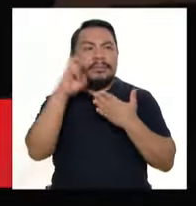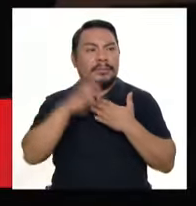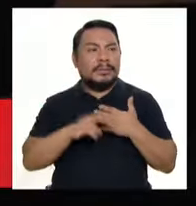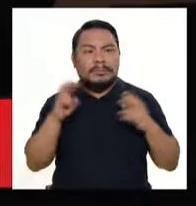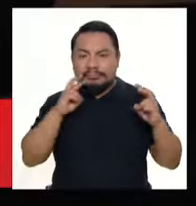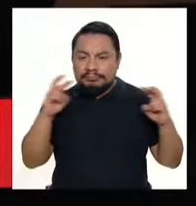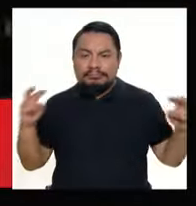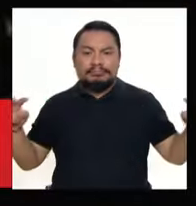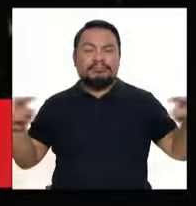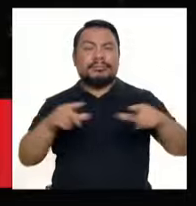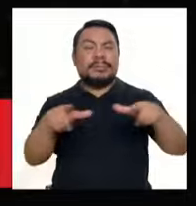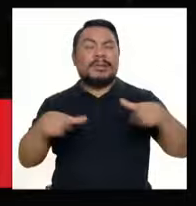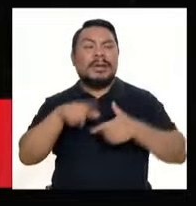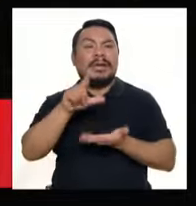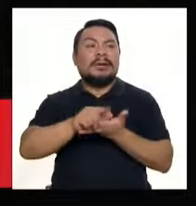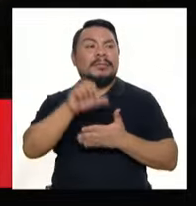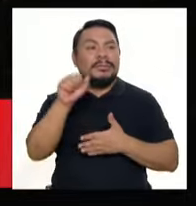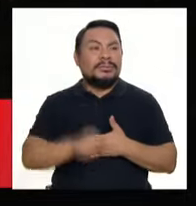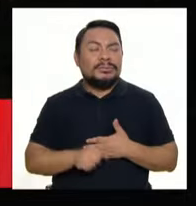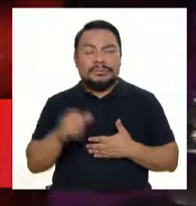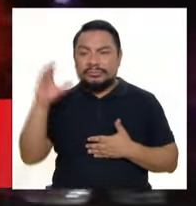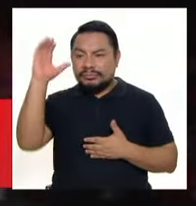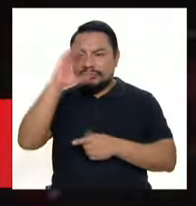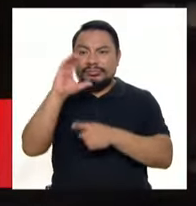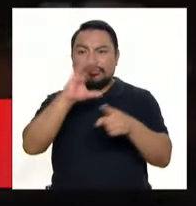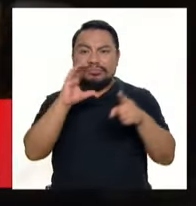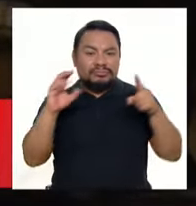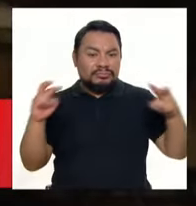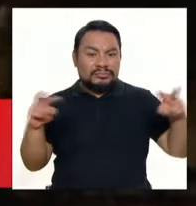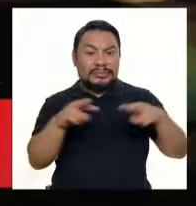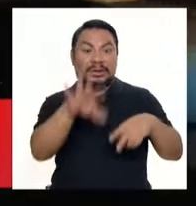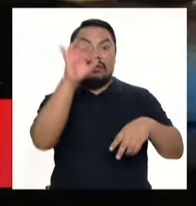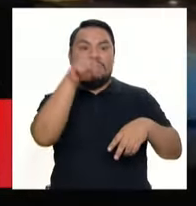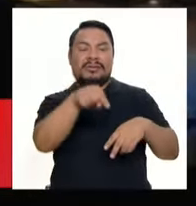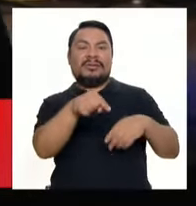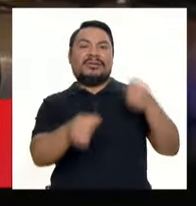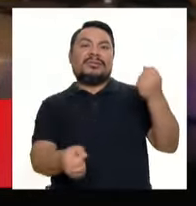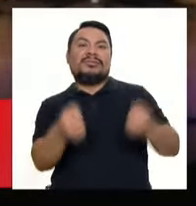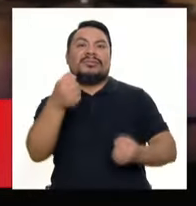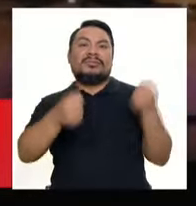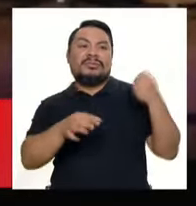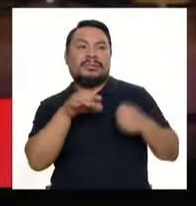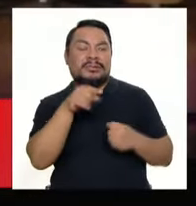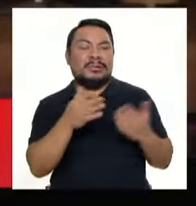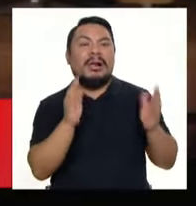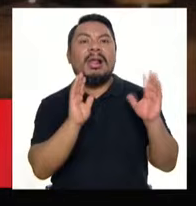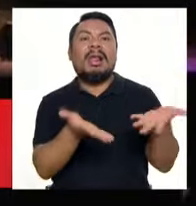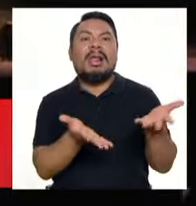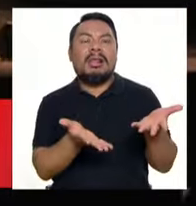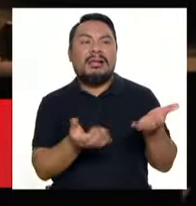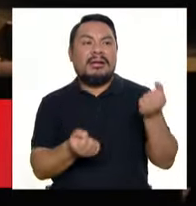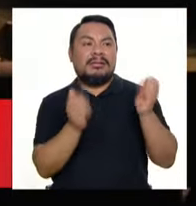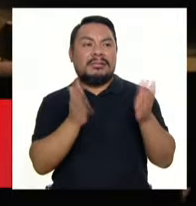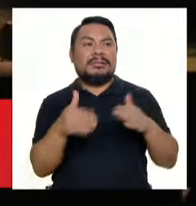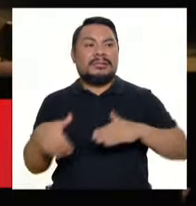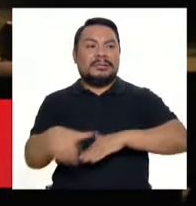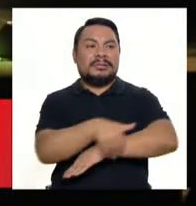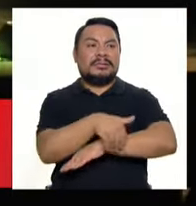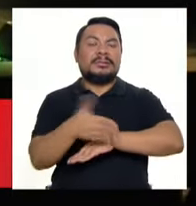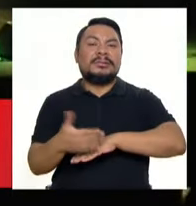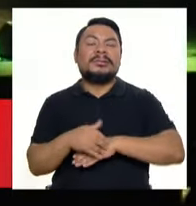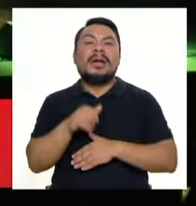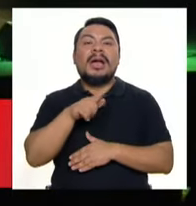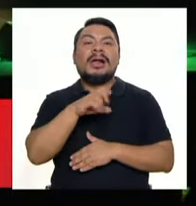cerco en los distritos de Lima Sur. Finalmente, la policía encontró el vehículo abandonado en el cruce de las